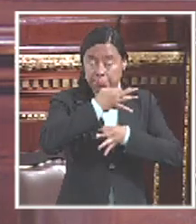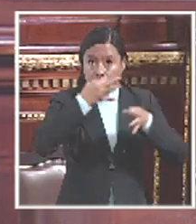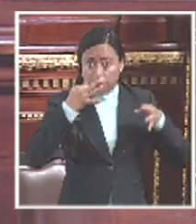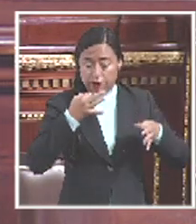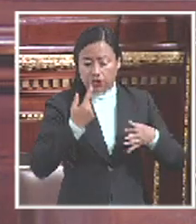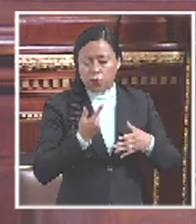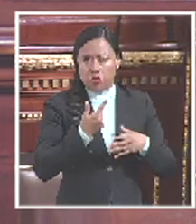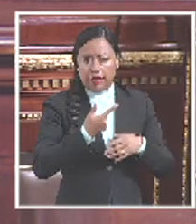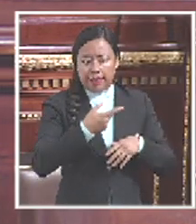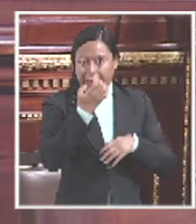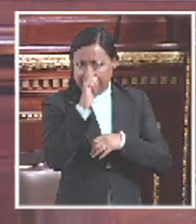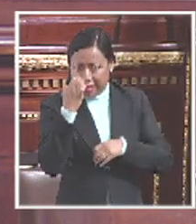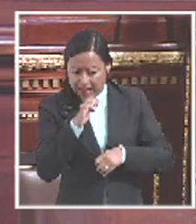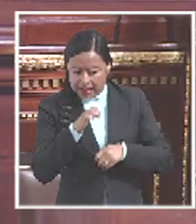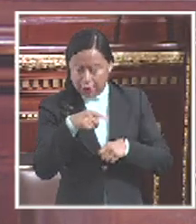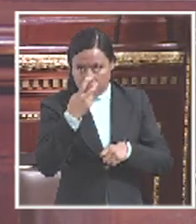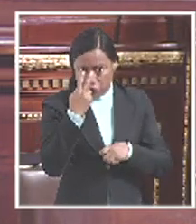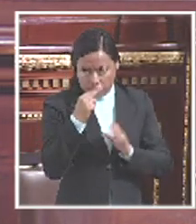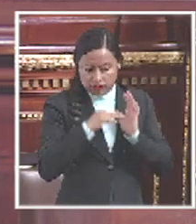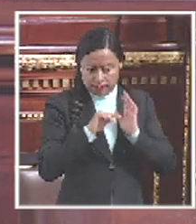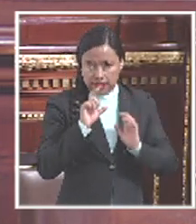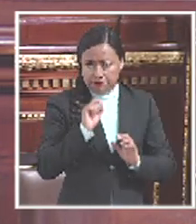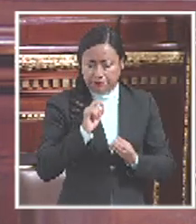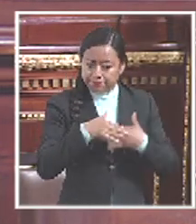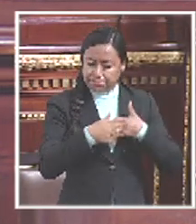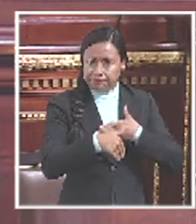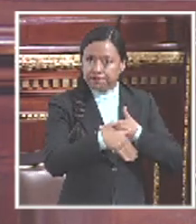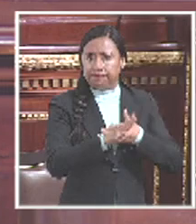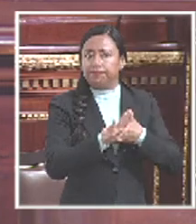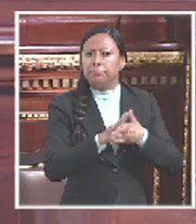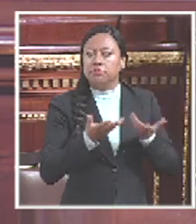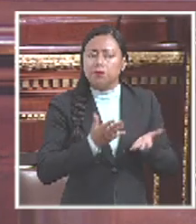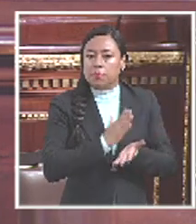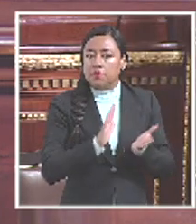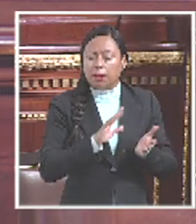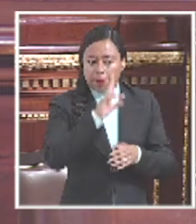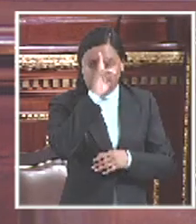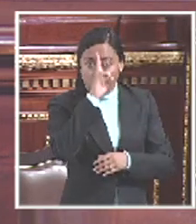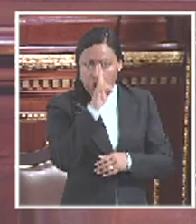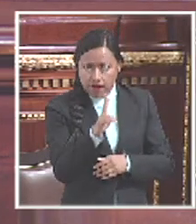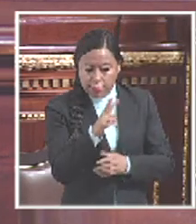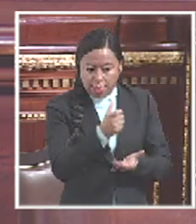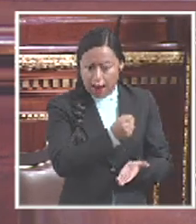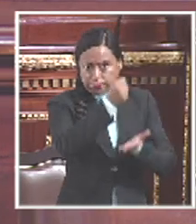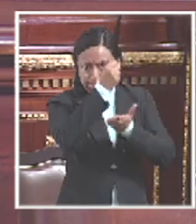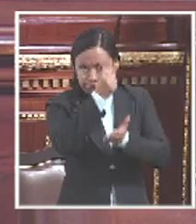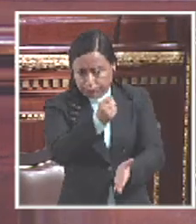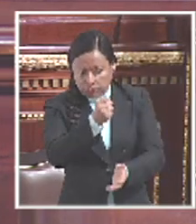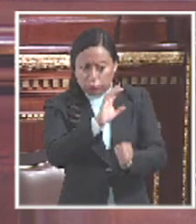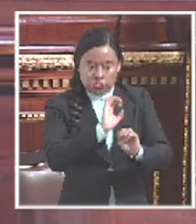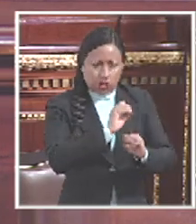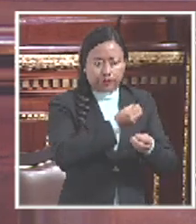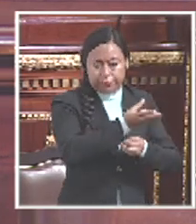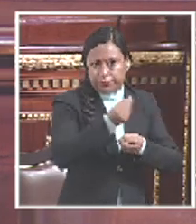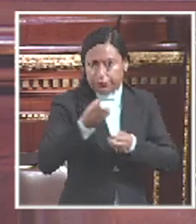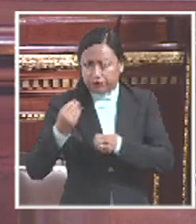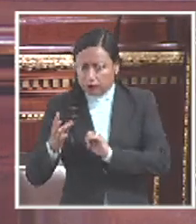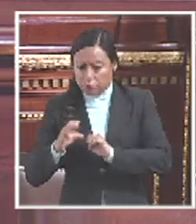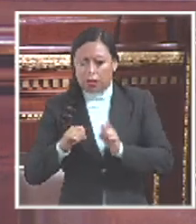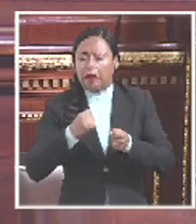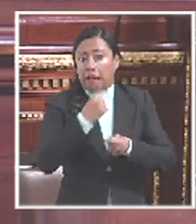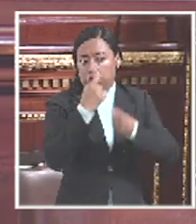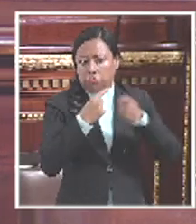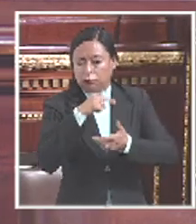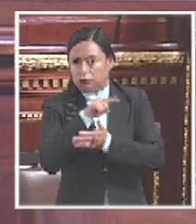quedaría prohibida la comercialización, distribución y entrega de bolsas de plástico al consumidor en los puntos de venta